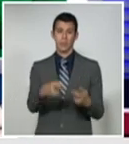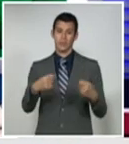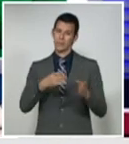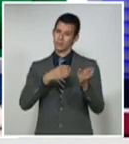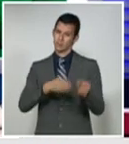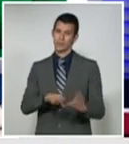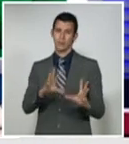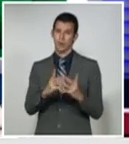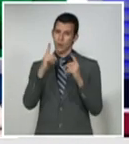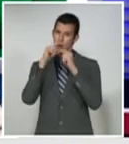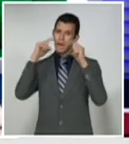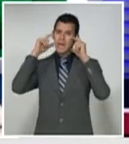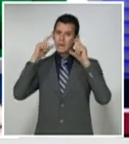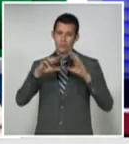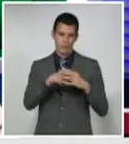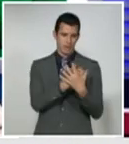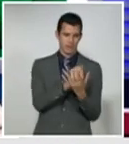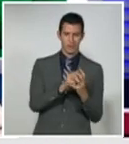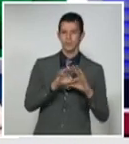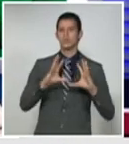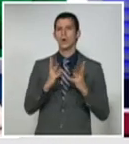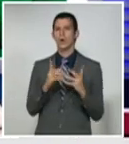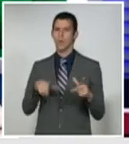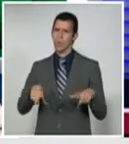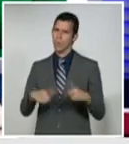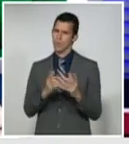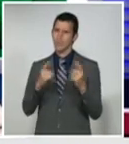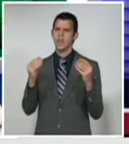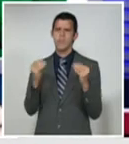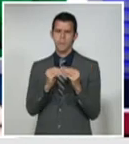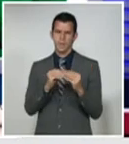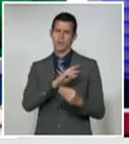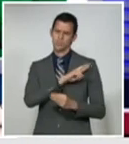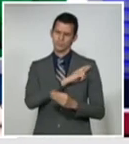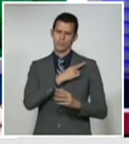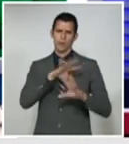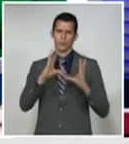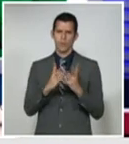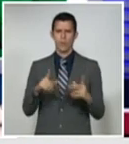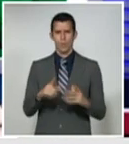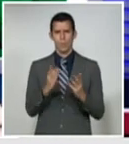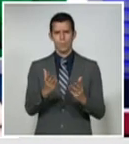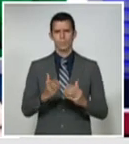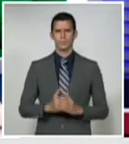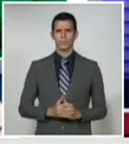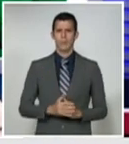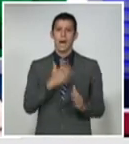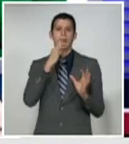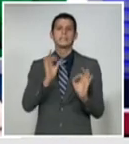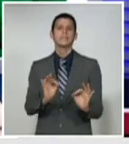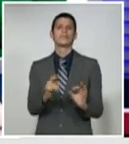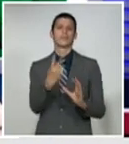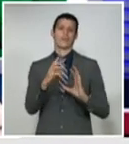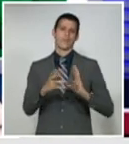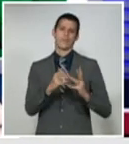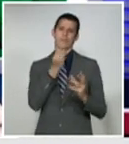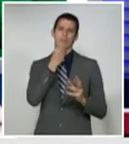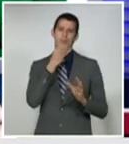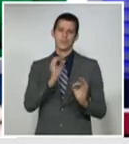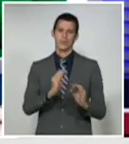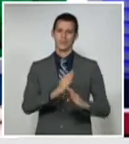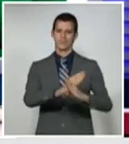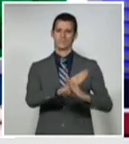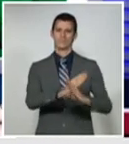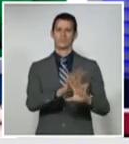indiscutiblemente lograremos que se controle la transmisión, que en estos momentos muy